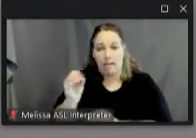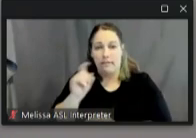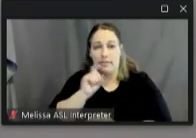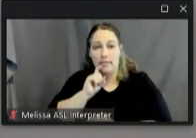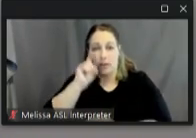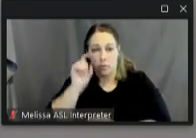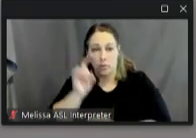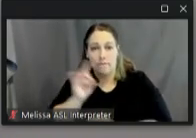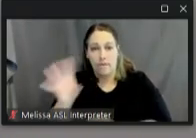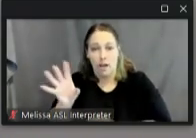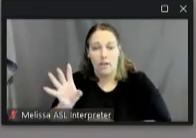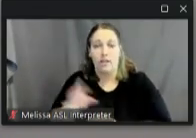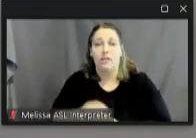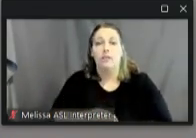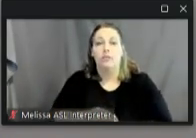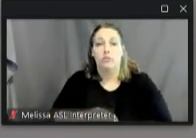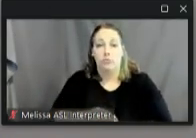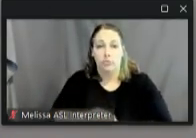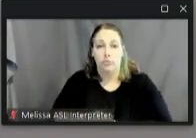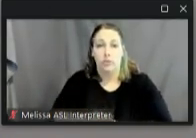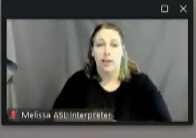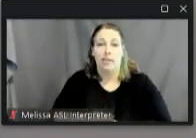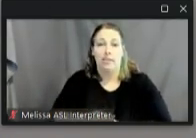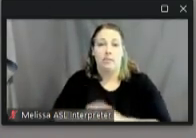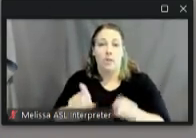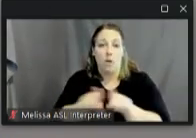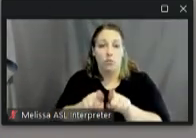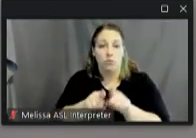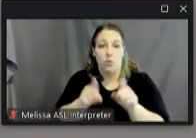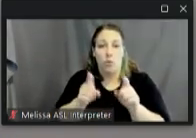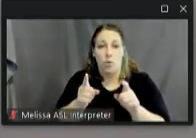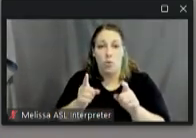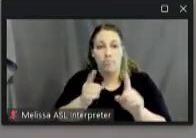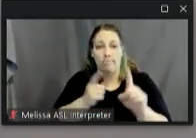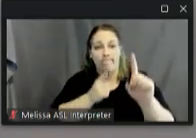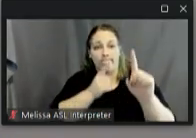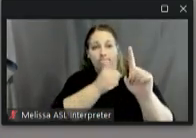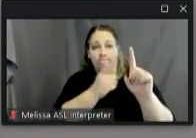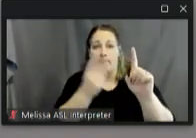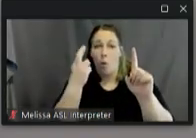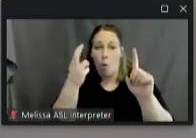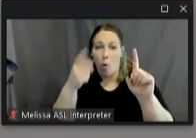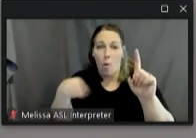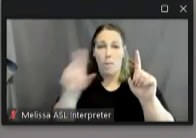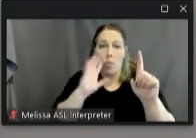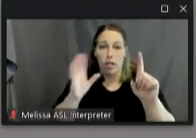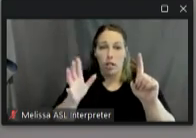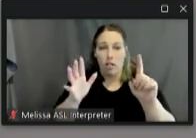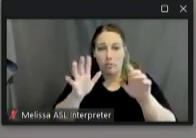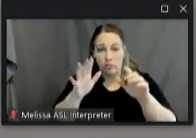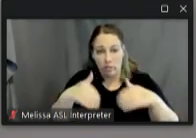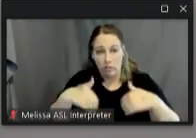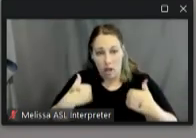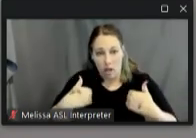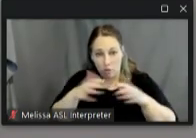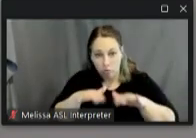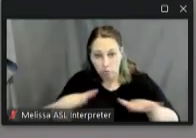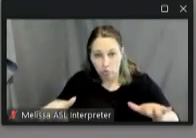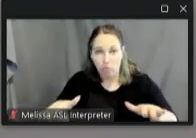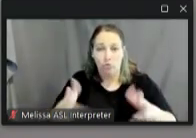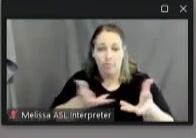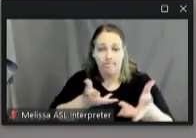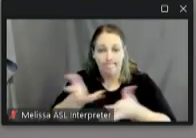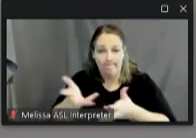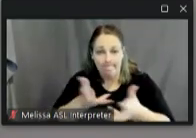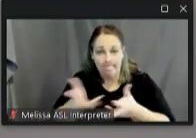vulnerabilidad para la no repetición de estos horrores y que podamos trabajar en protocolos integrales, construcciones de